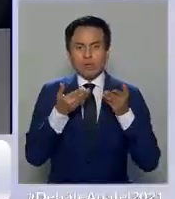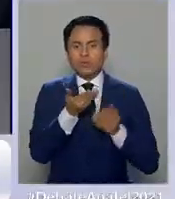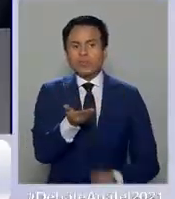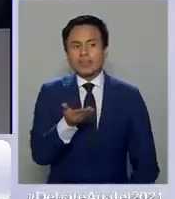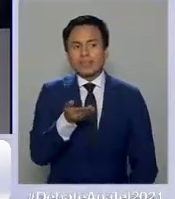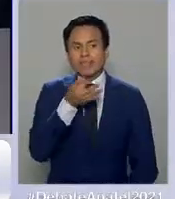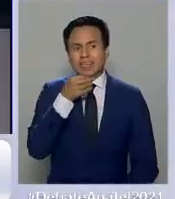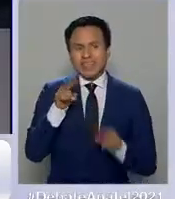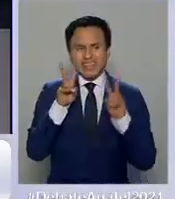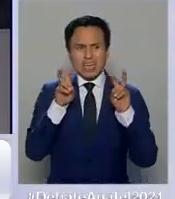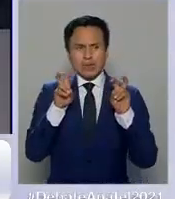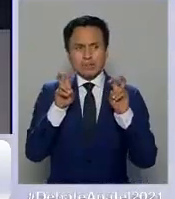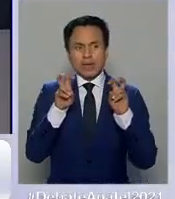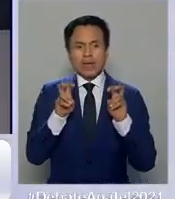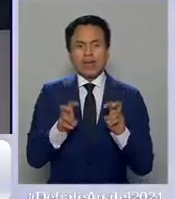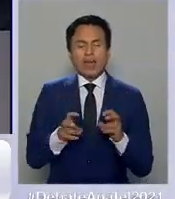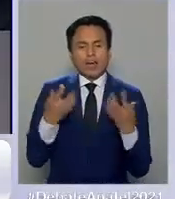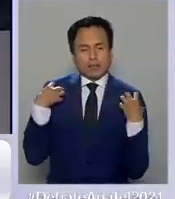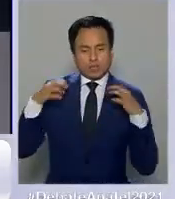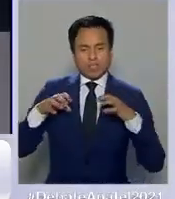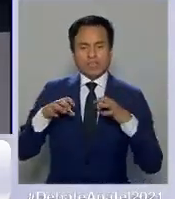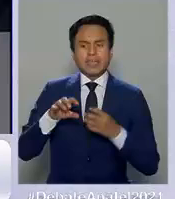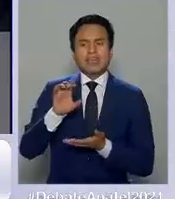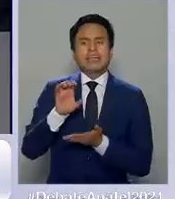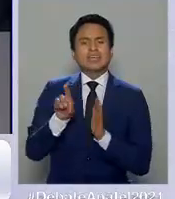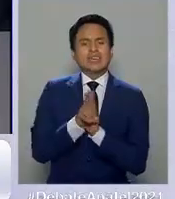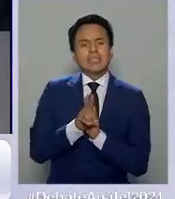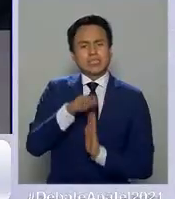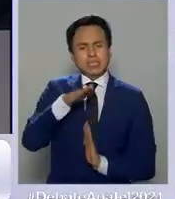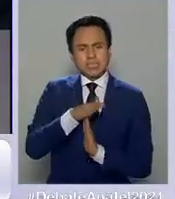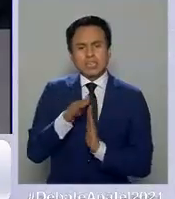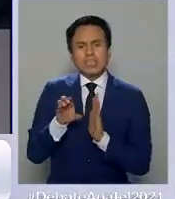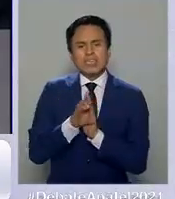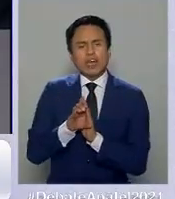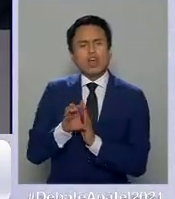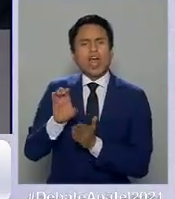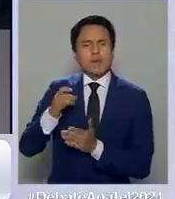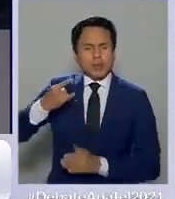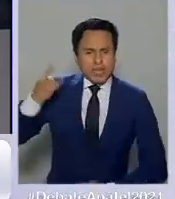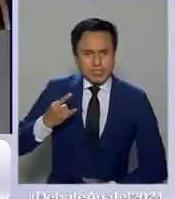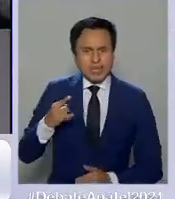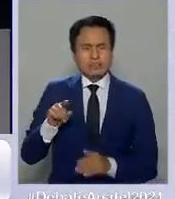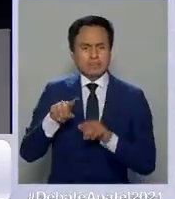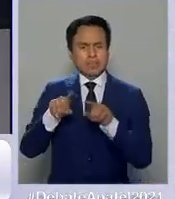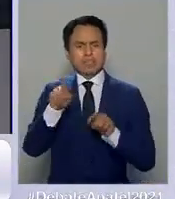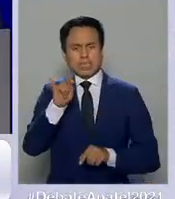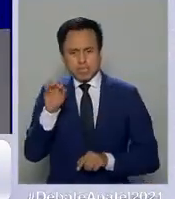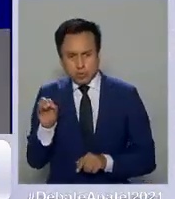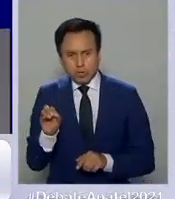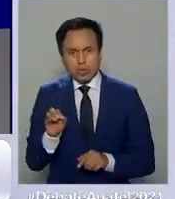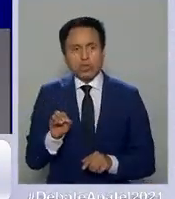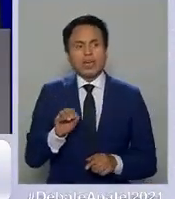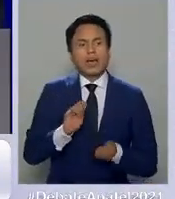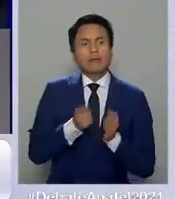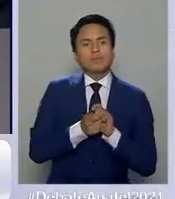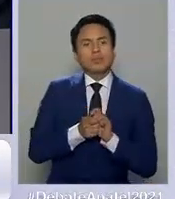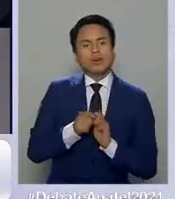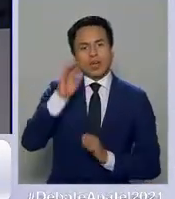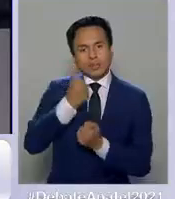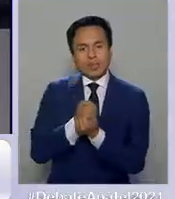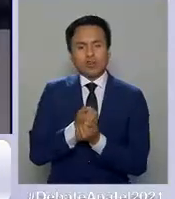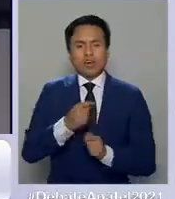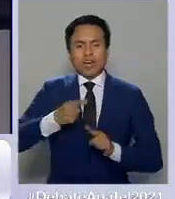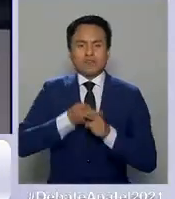aclarar el tema de las atribuciones del estado de emergencia, el estado de sitio y todo eso, ¿ya? ¿Para qué van a mandar con cosas? Gabriel Boric cambió de refundación de Carabineros a una